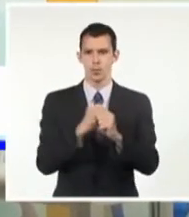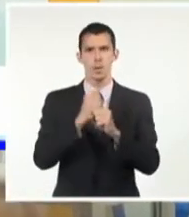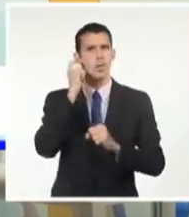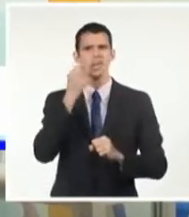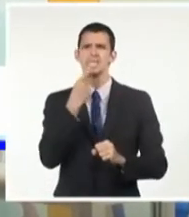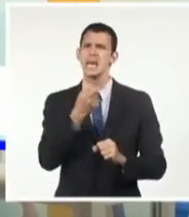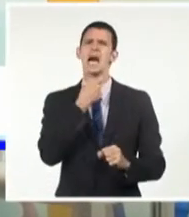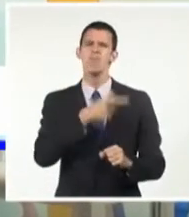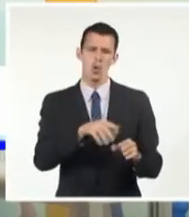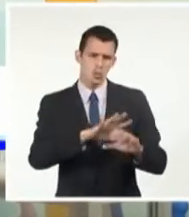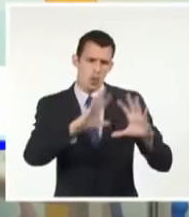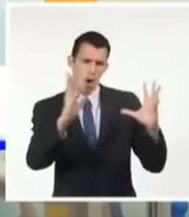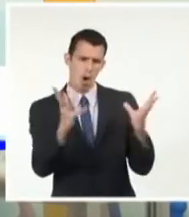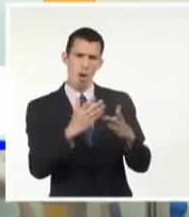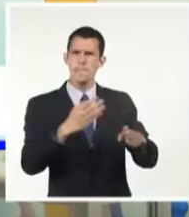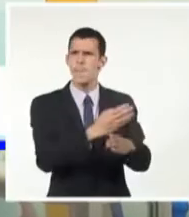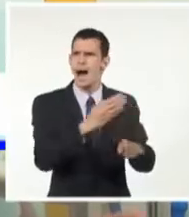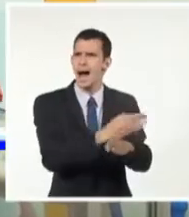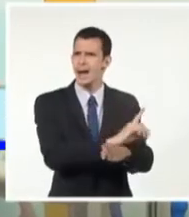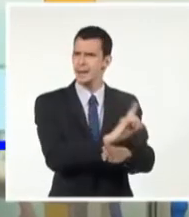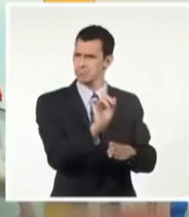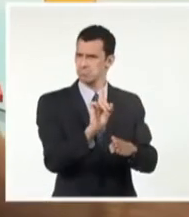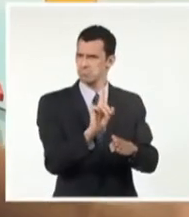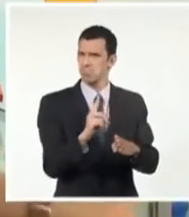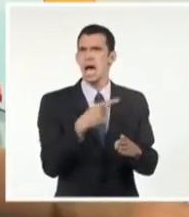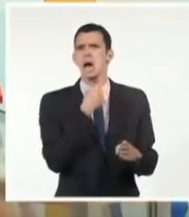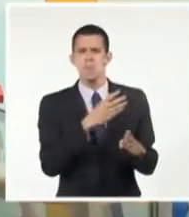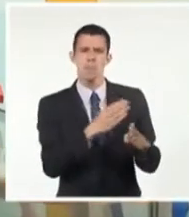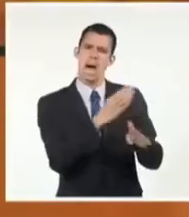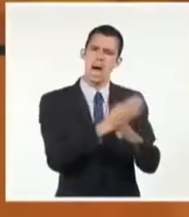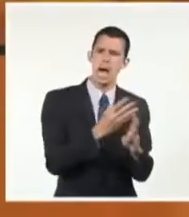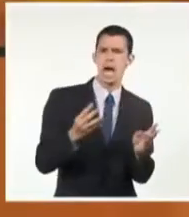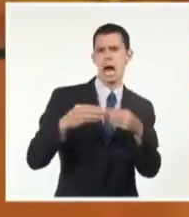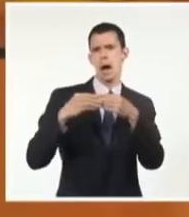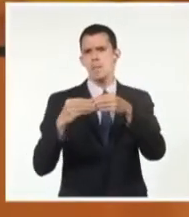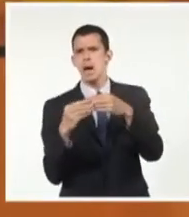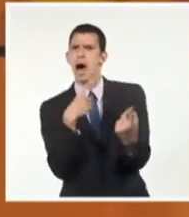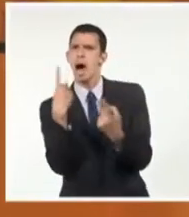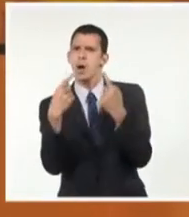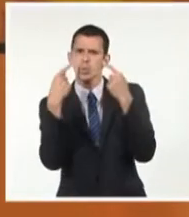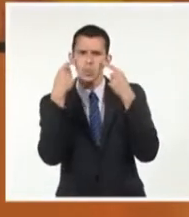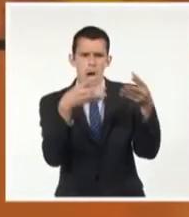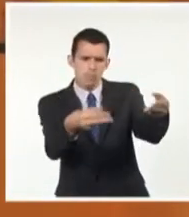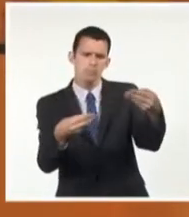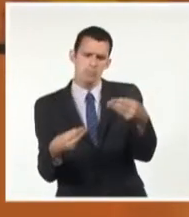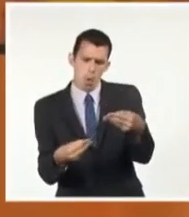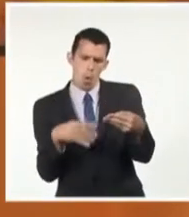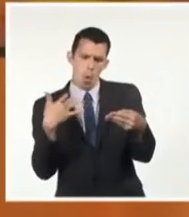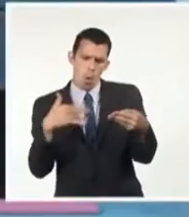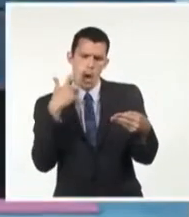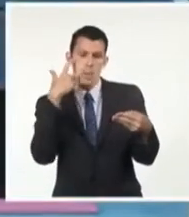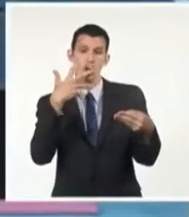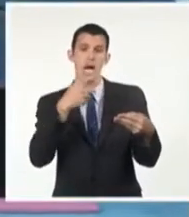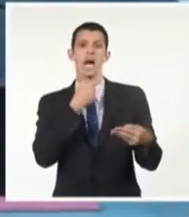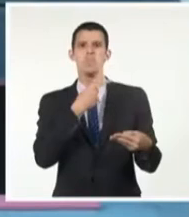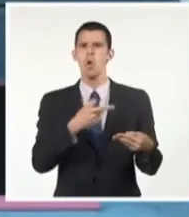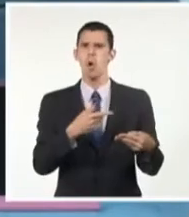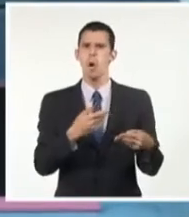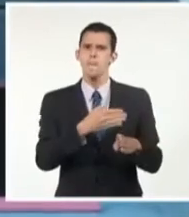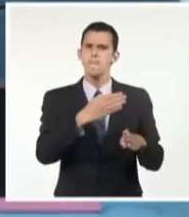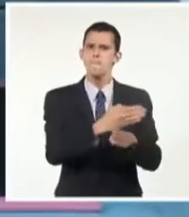Esa la convertimos en esto que usted ve aquí. Nada hecho con madera preciosa ni nada, es un